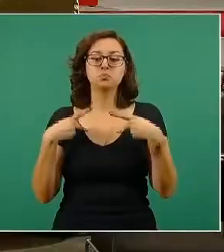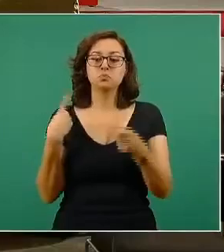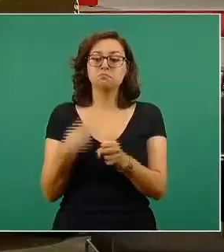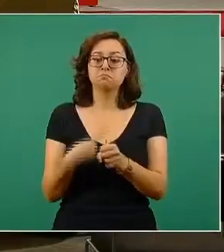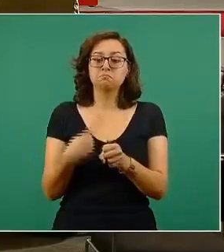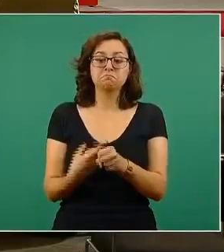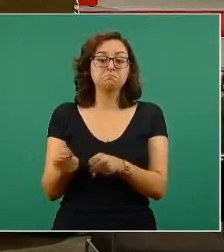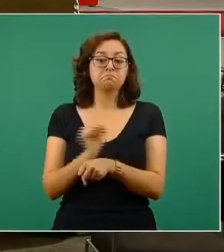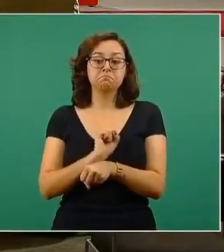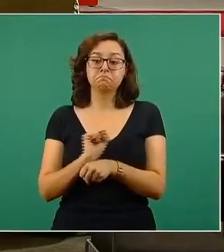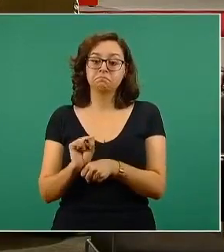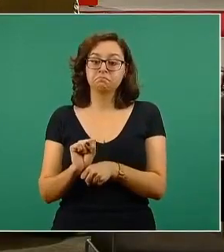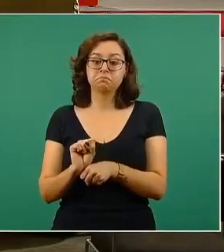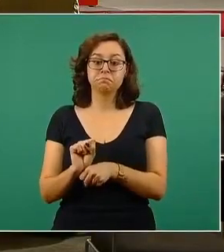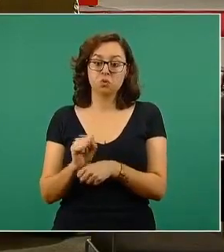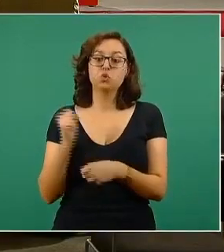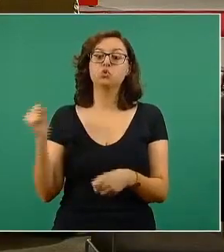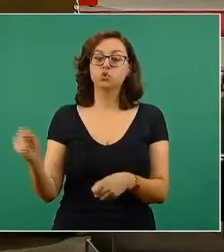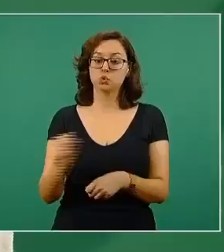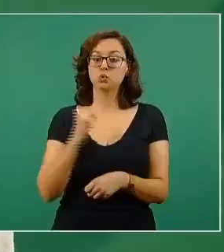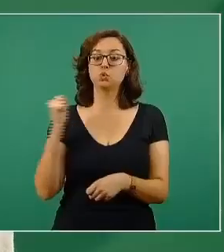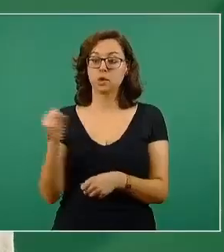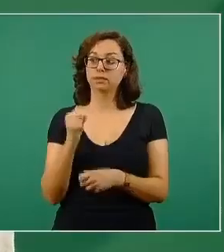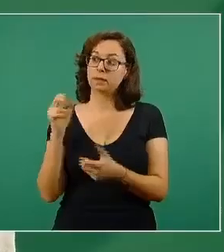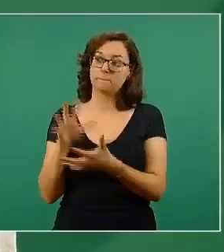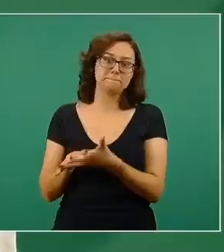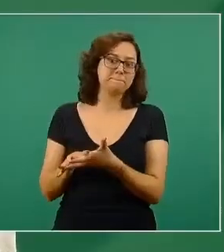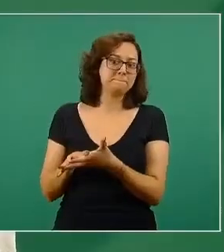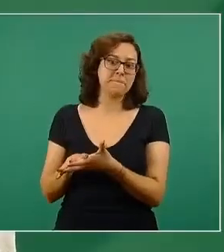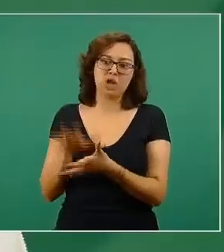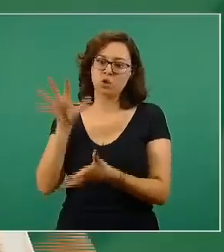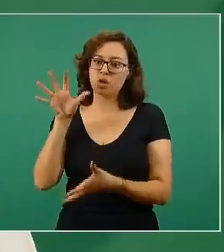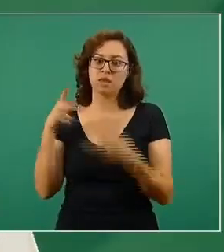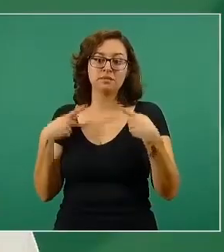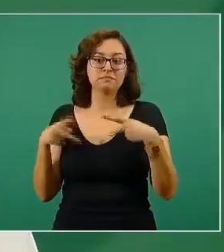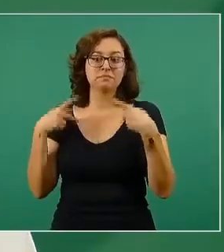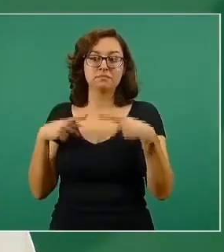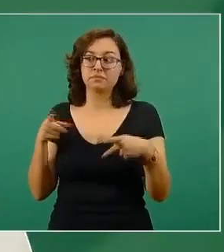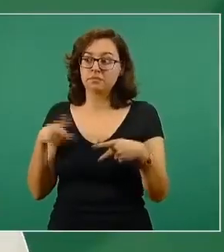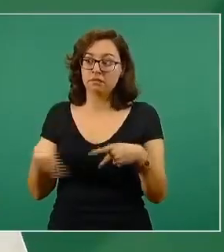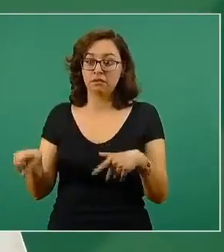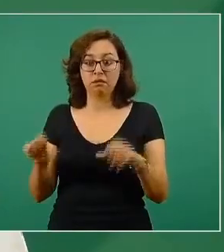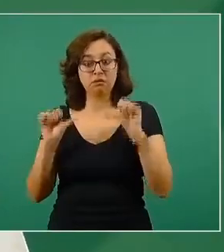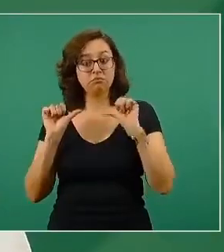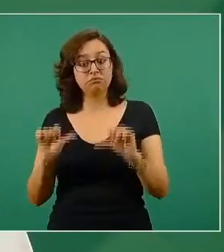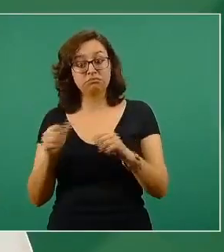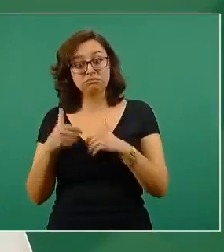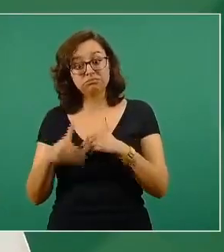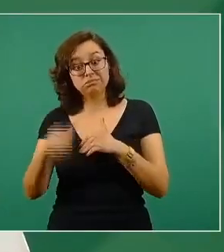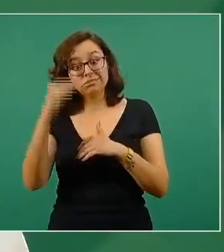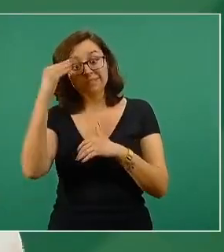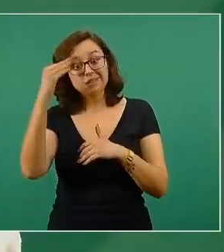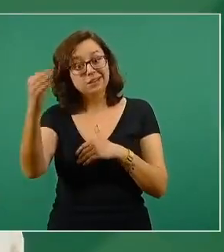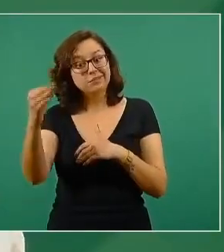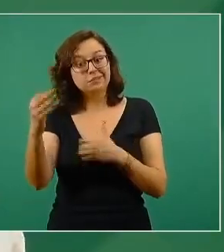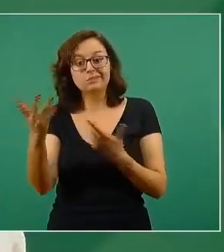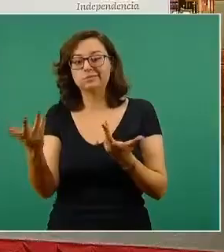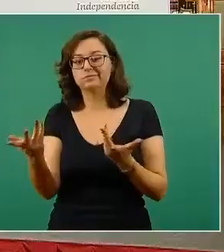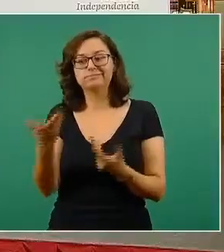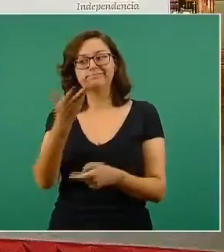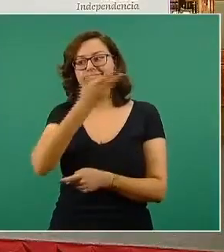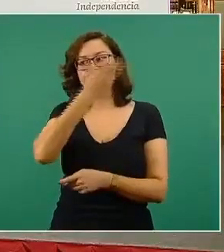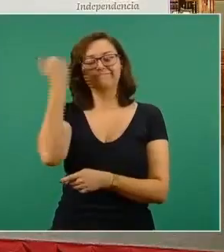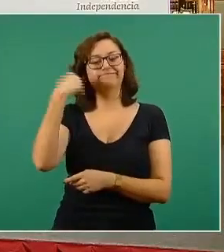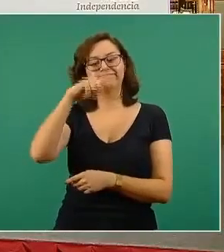una enfermedad leve, afortunadamente son la gran mayoría, y no podemos estar tranquilos de pensar que ya no